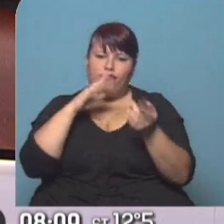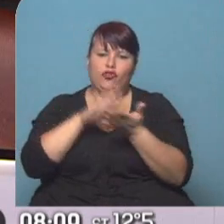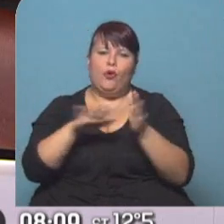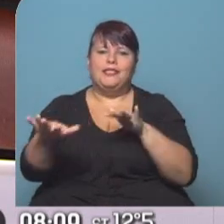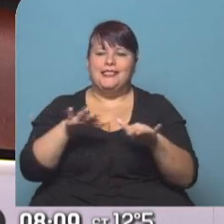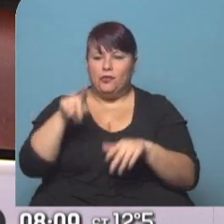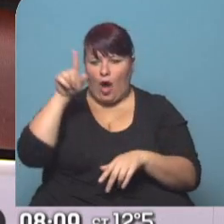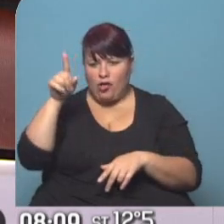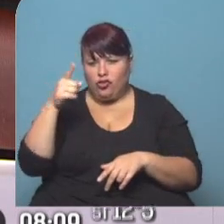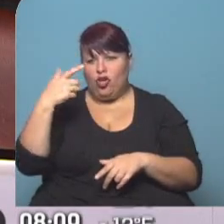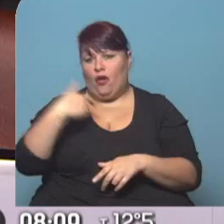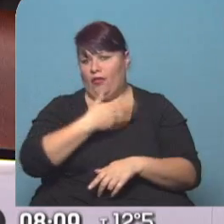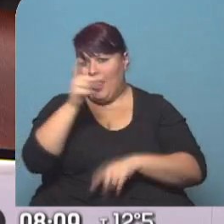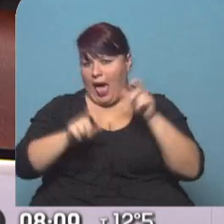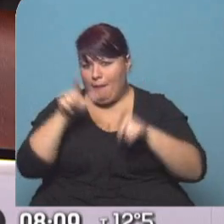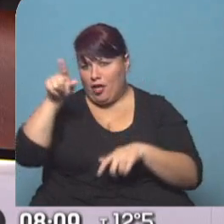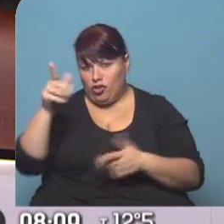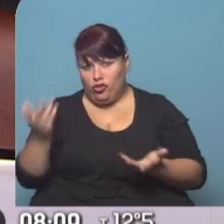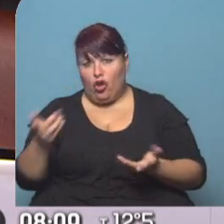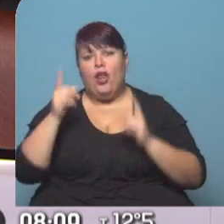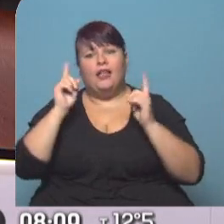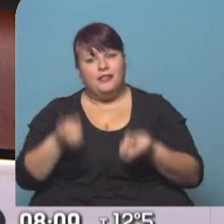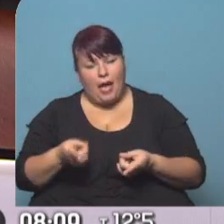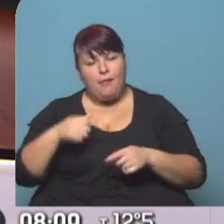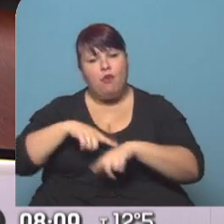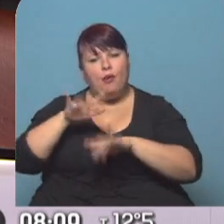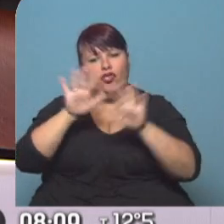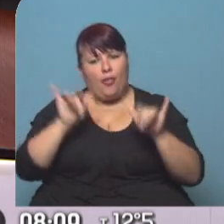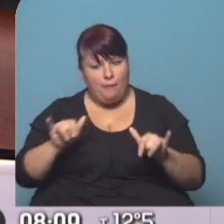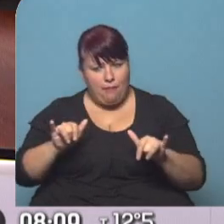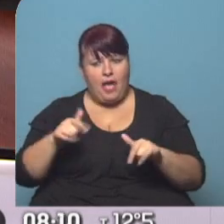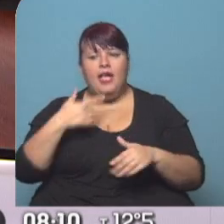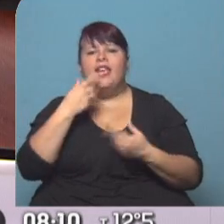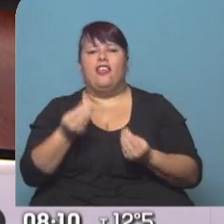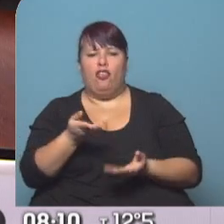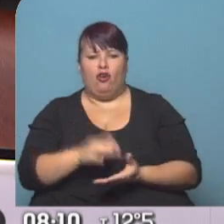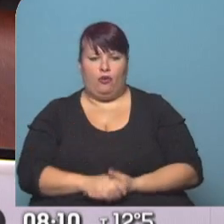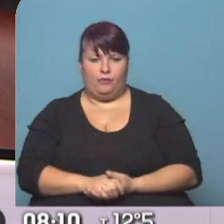la situación social en su país, también el proceso de paz, y esto respondió.